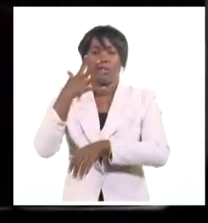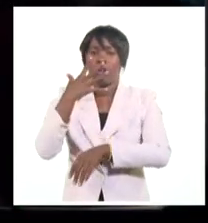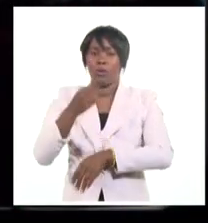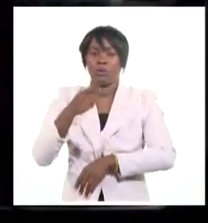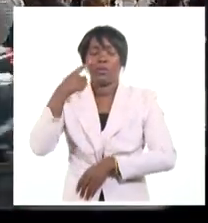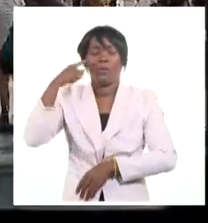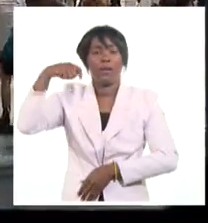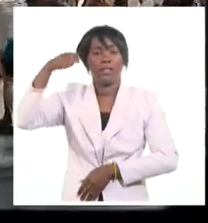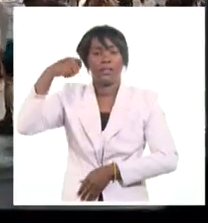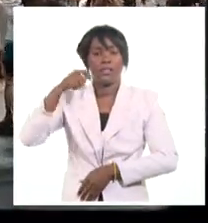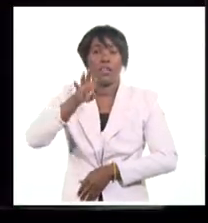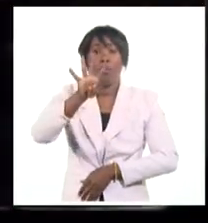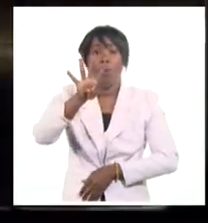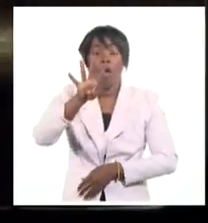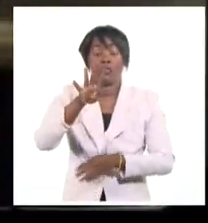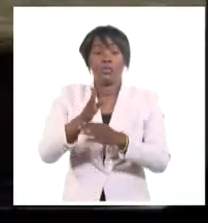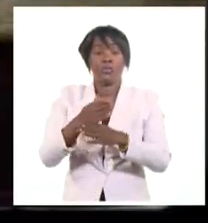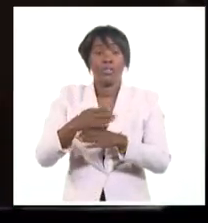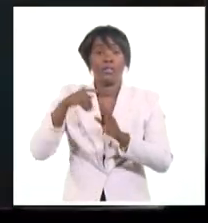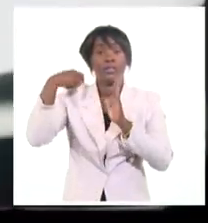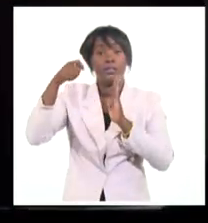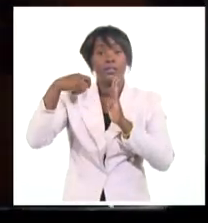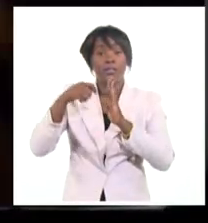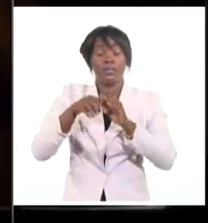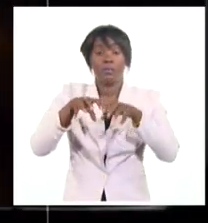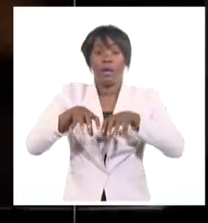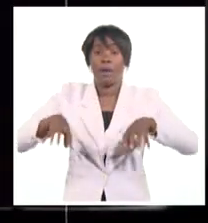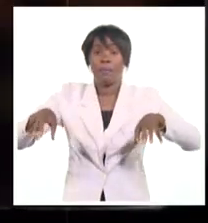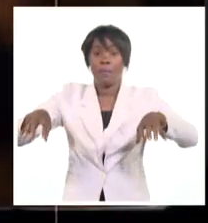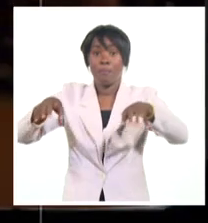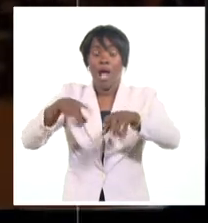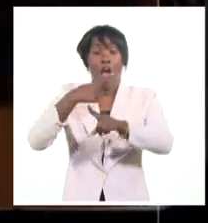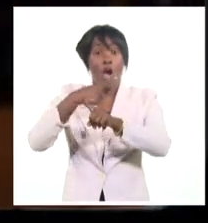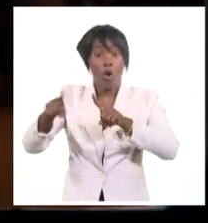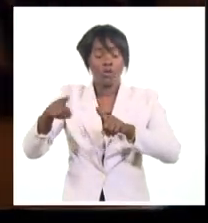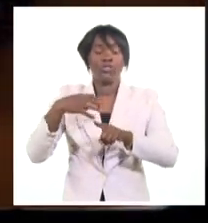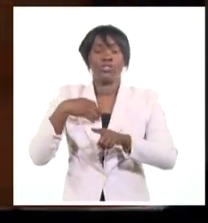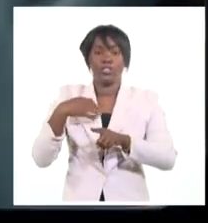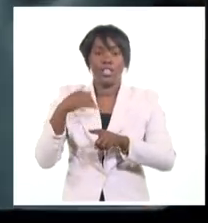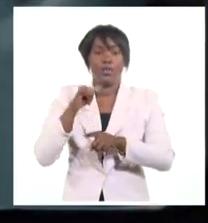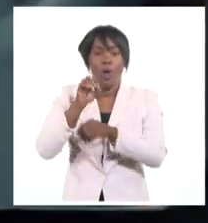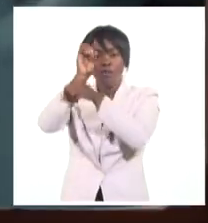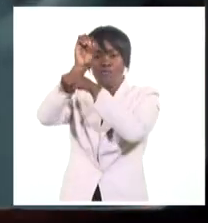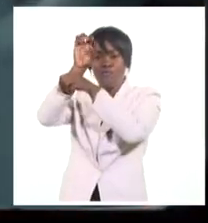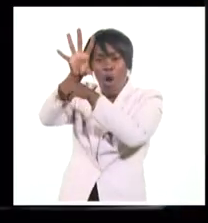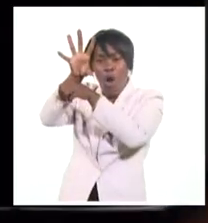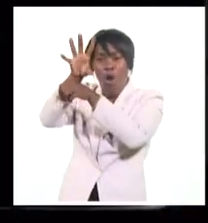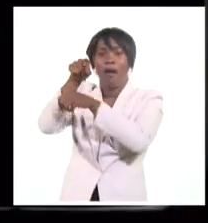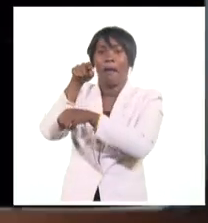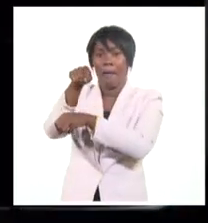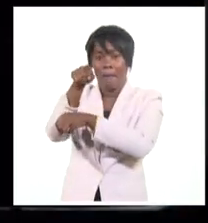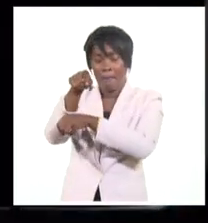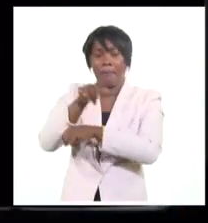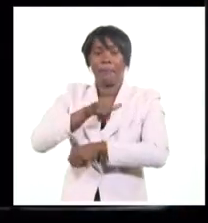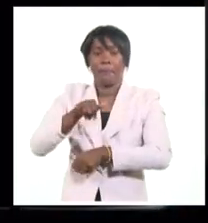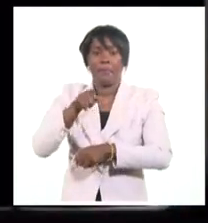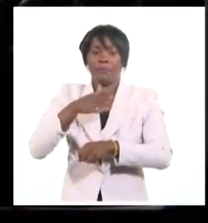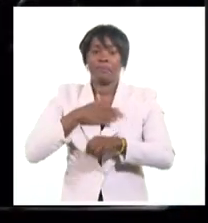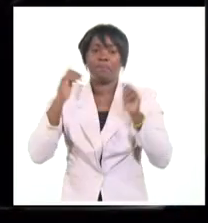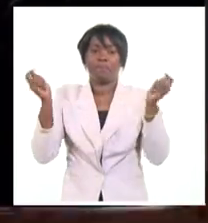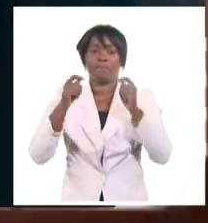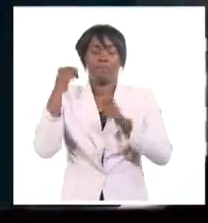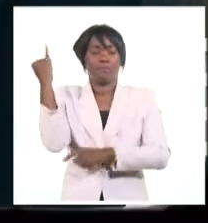cuatro salas ahora disponen de proyectores digitales de alta calidad tecnología que exigen los más importantes festivales